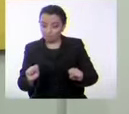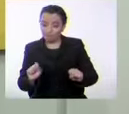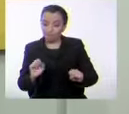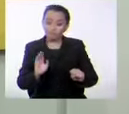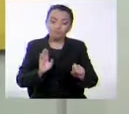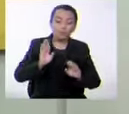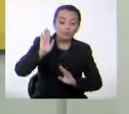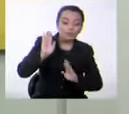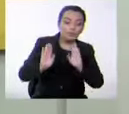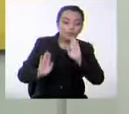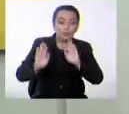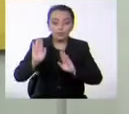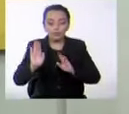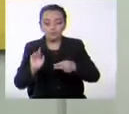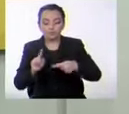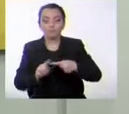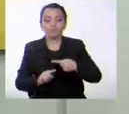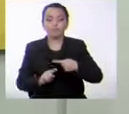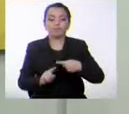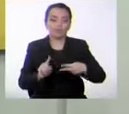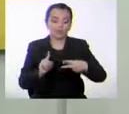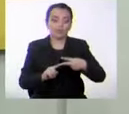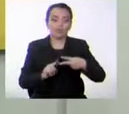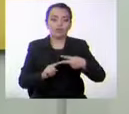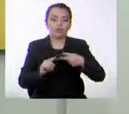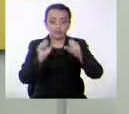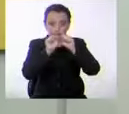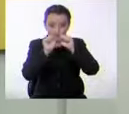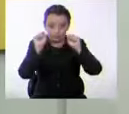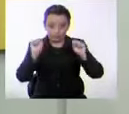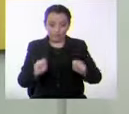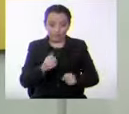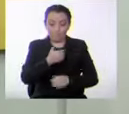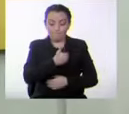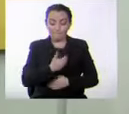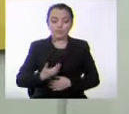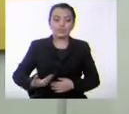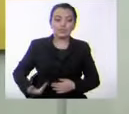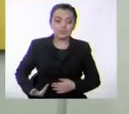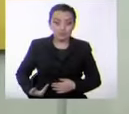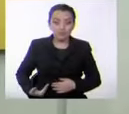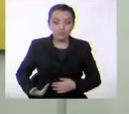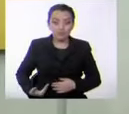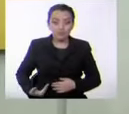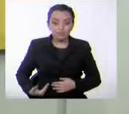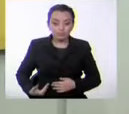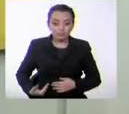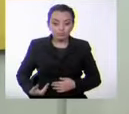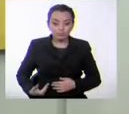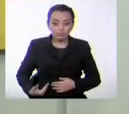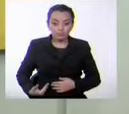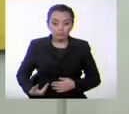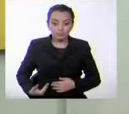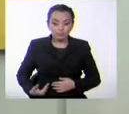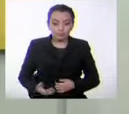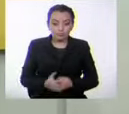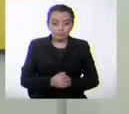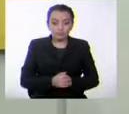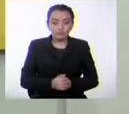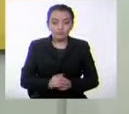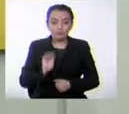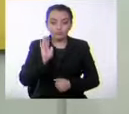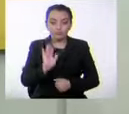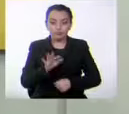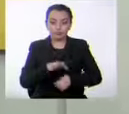presidencialista, que algunas de las formas actuales que tenemos hoy en día. Y digo a algunas porque, bueno, ustedes verán en su guía de